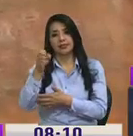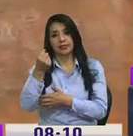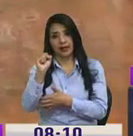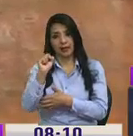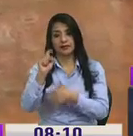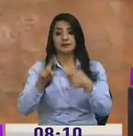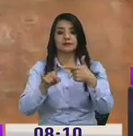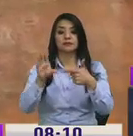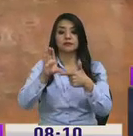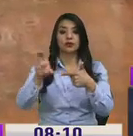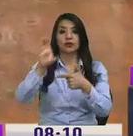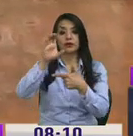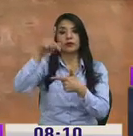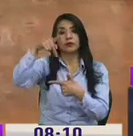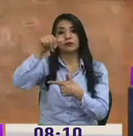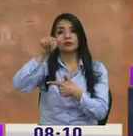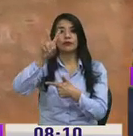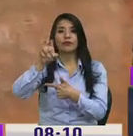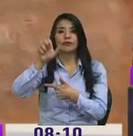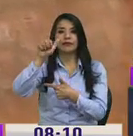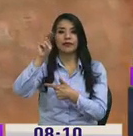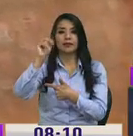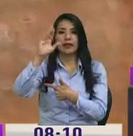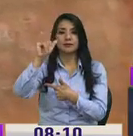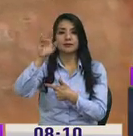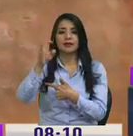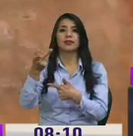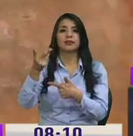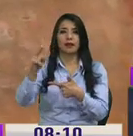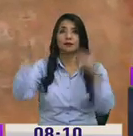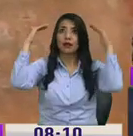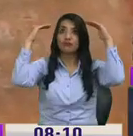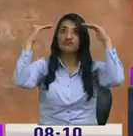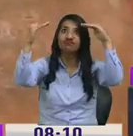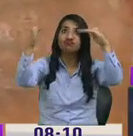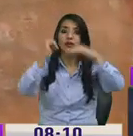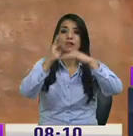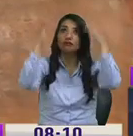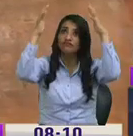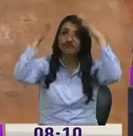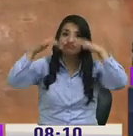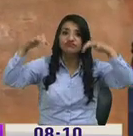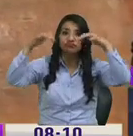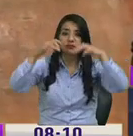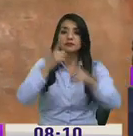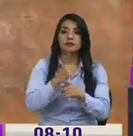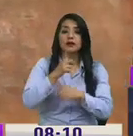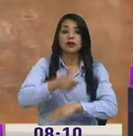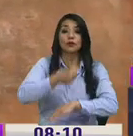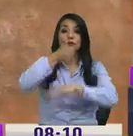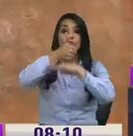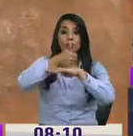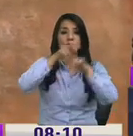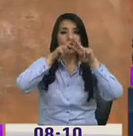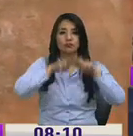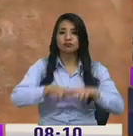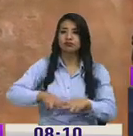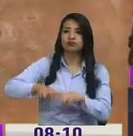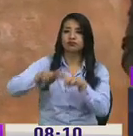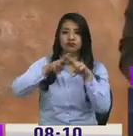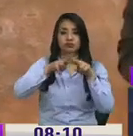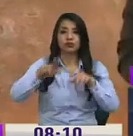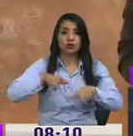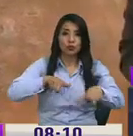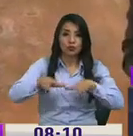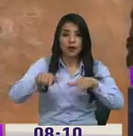Providencia resultó afectado la caída de parte de la cubierta de la capilla. Las autoridades capitalinas realizaron un estudio en este lugar y